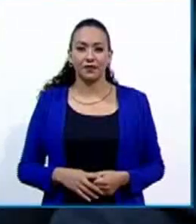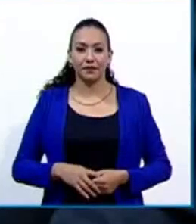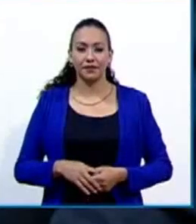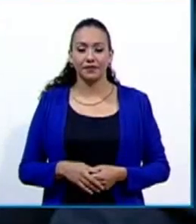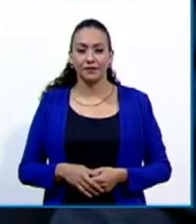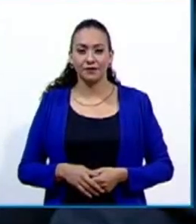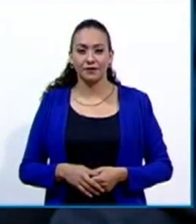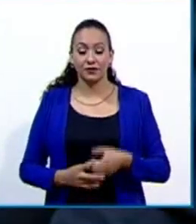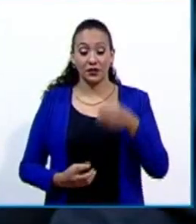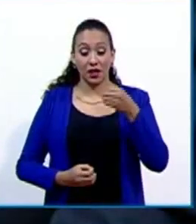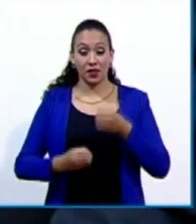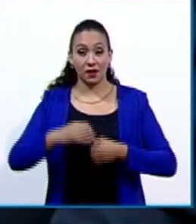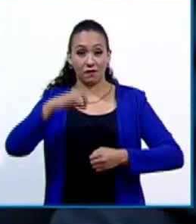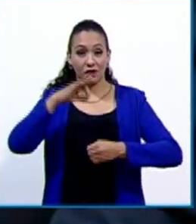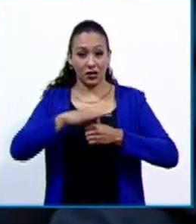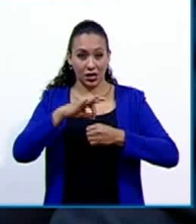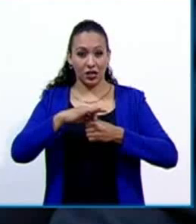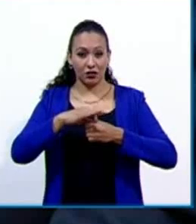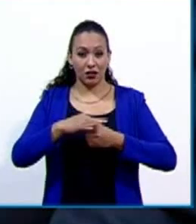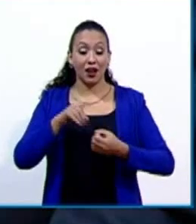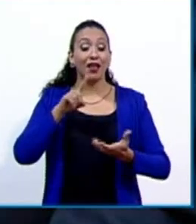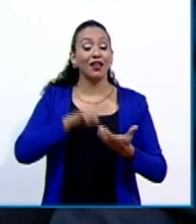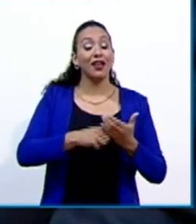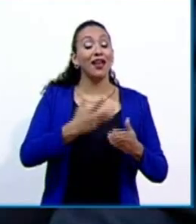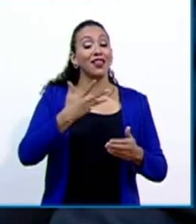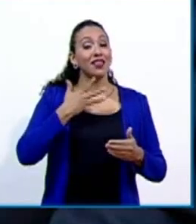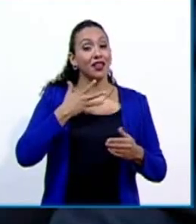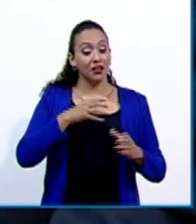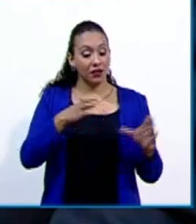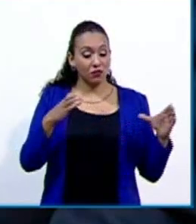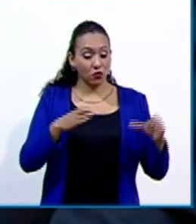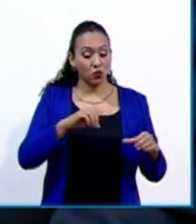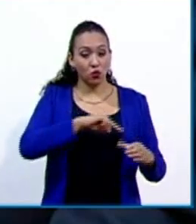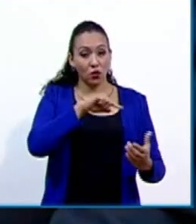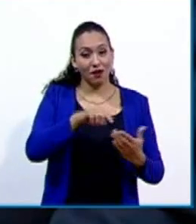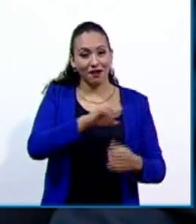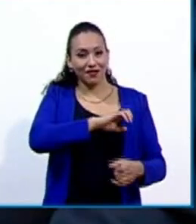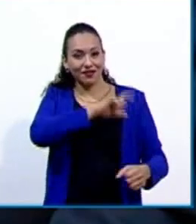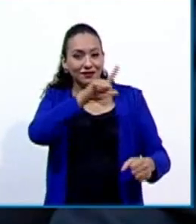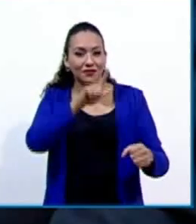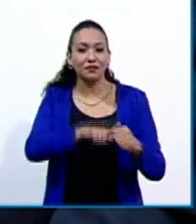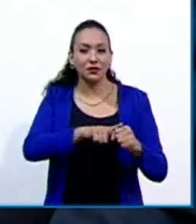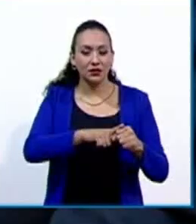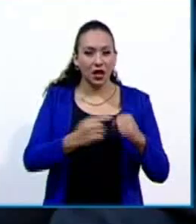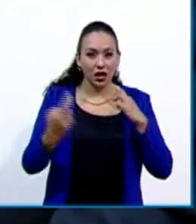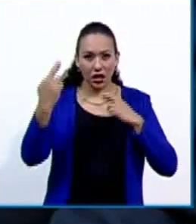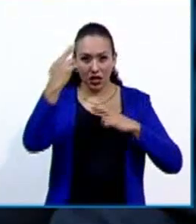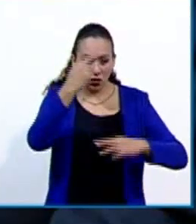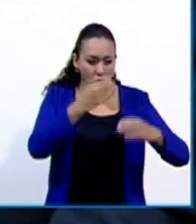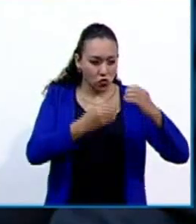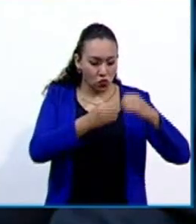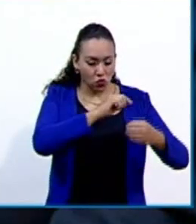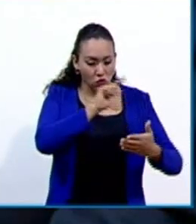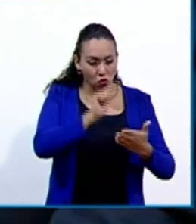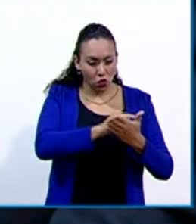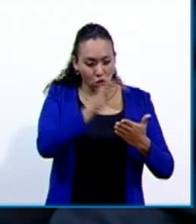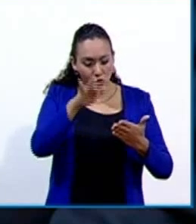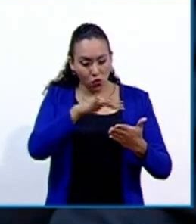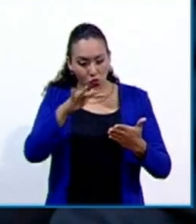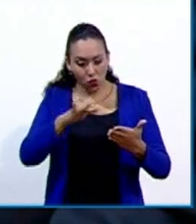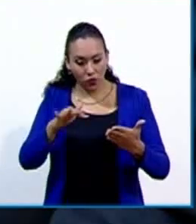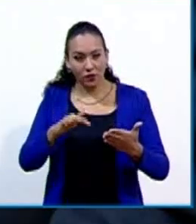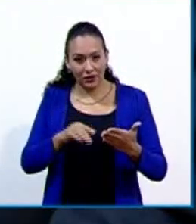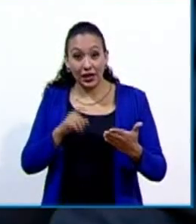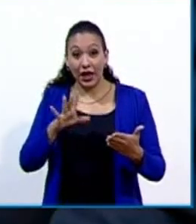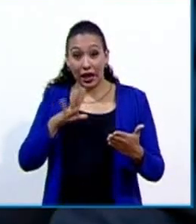Que el Tribunal Electoral cuenta con un sitio especializado en materia jurisprudencial, el cual es administrado por la Dirección General de Jurisprudencia,